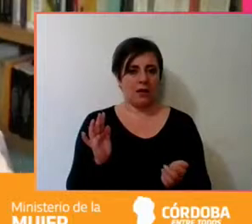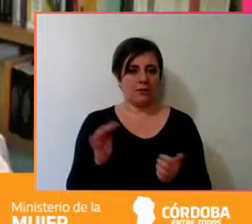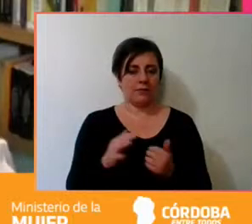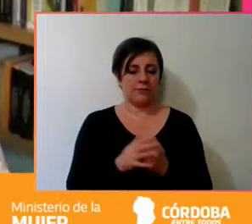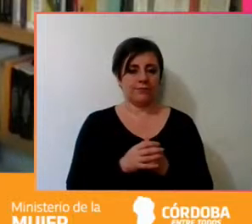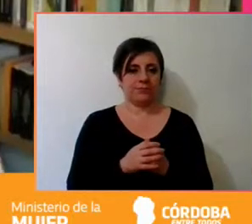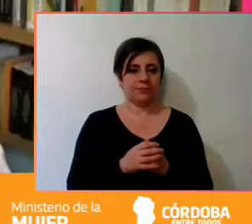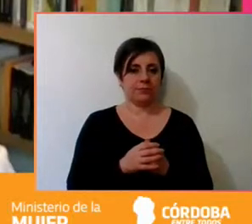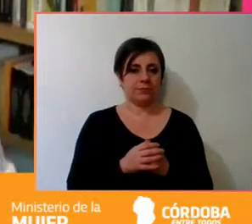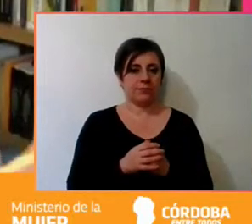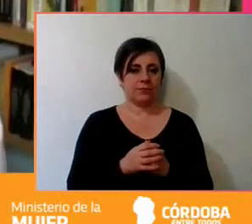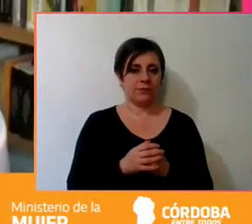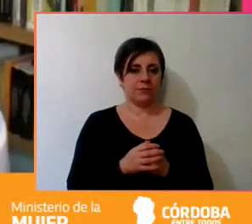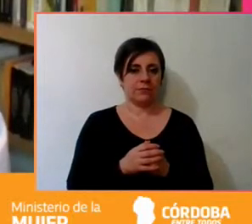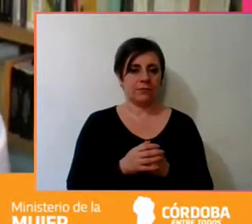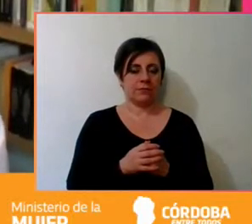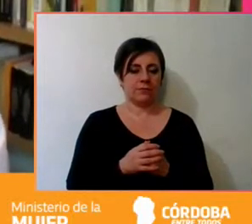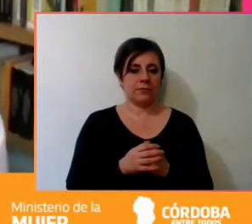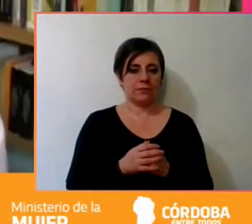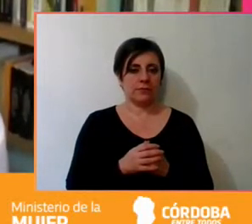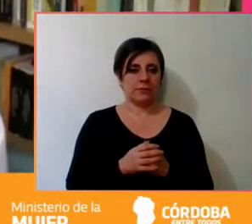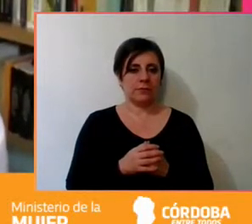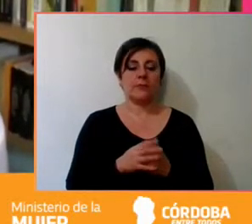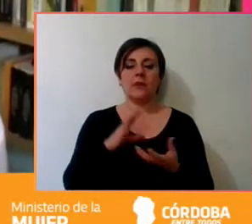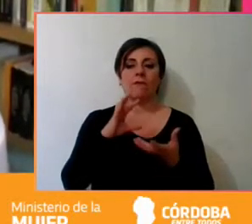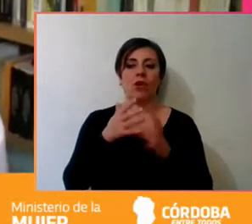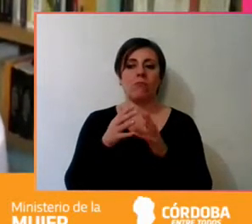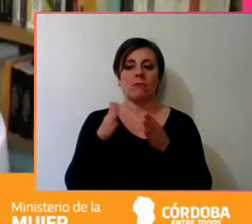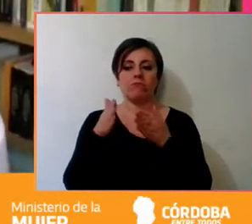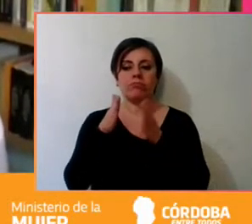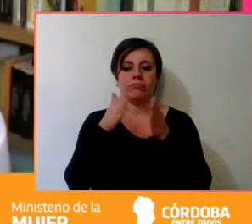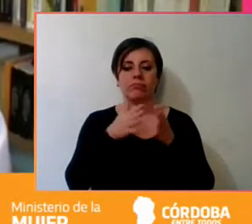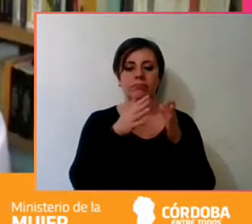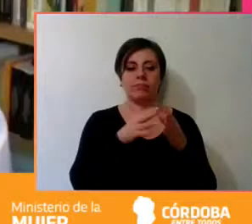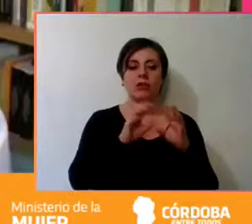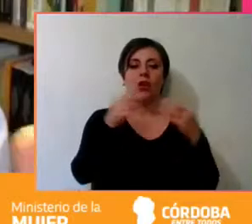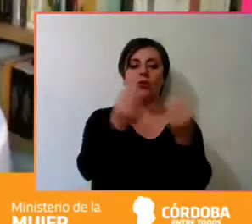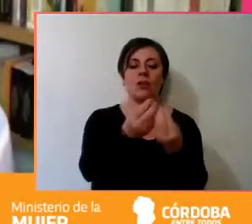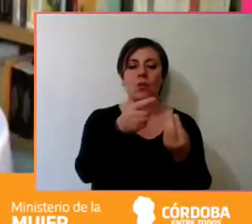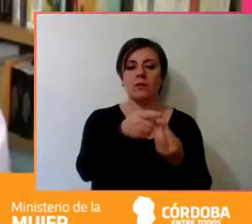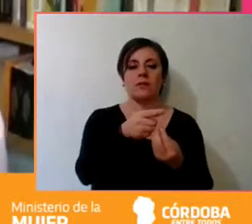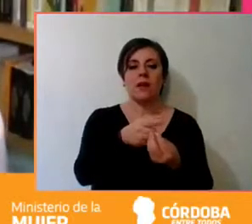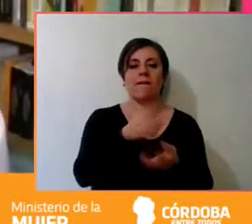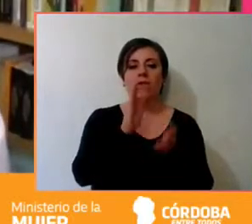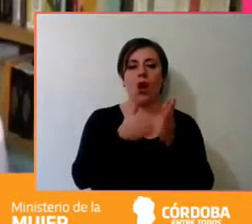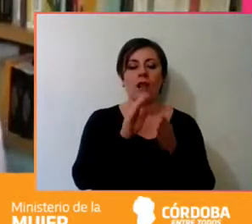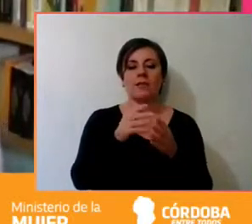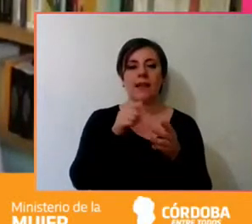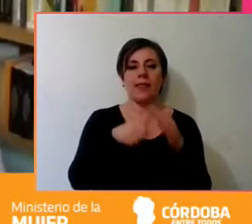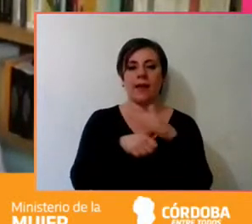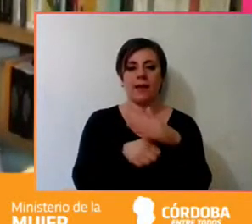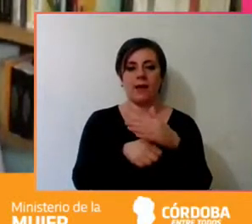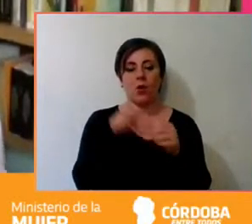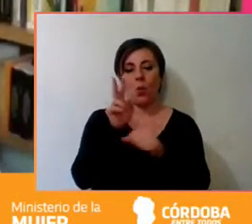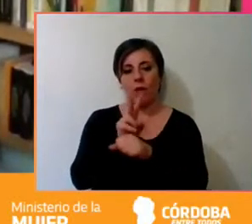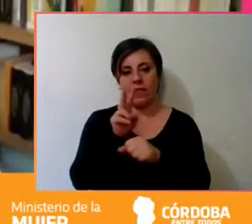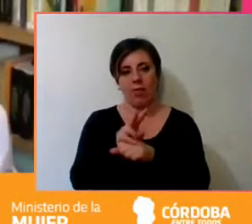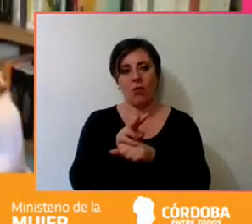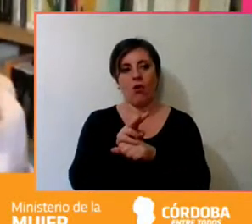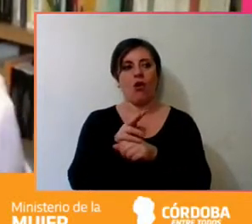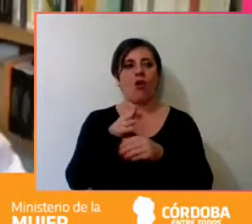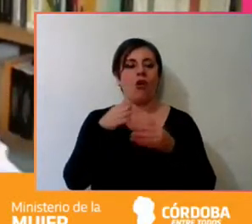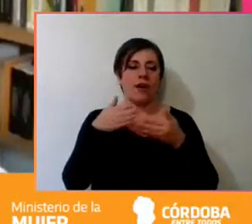a los distintas vertientes del nuevo conflicto social, como conflicto de género, que pasa por el cuidado, que pasa por la reproducción